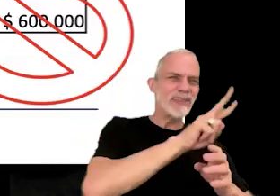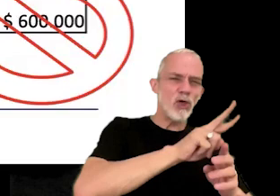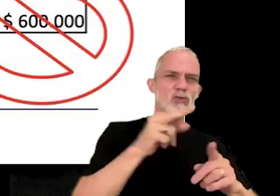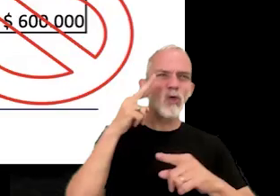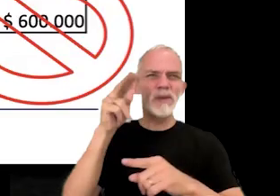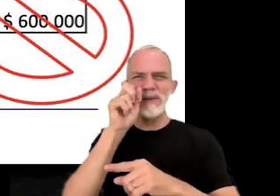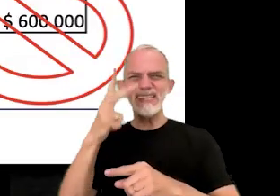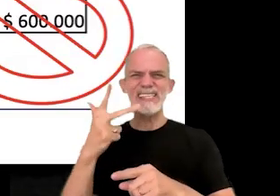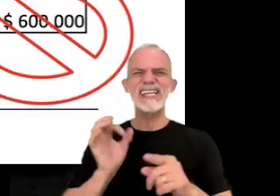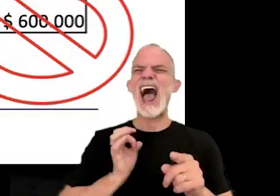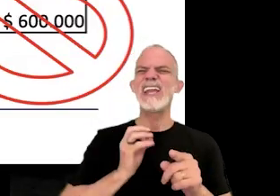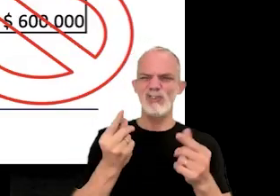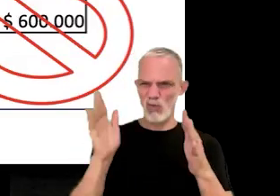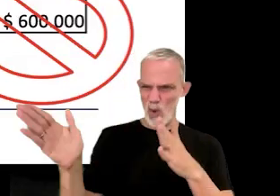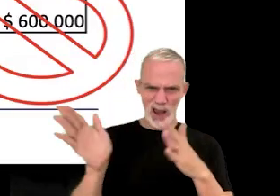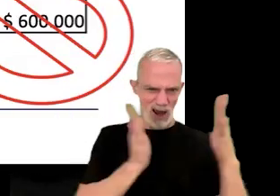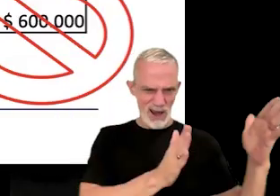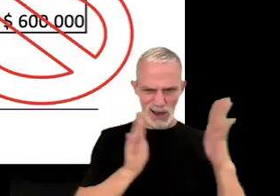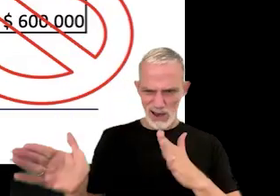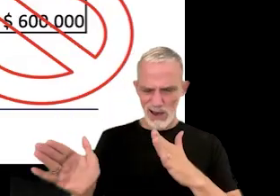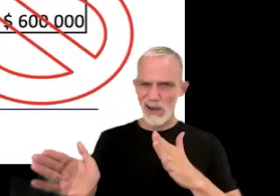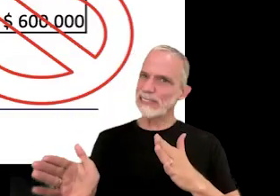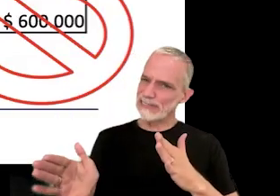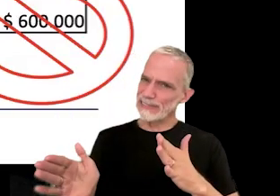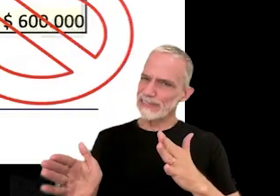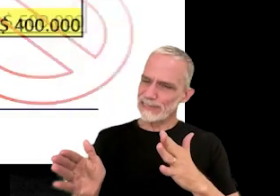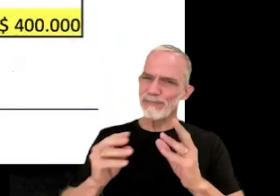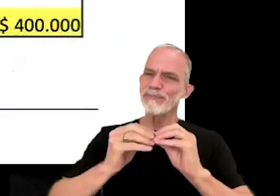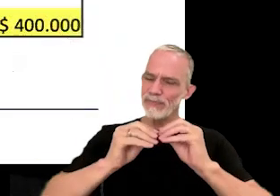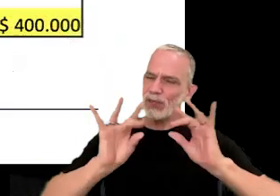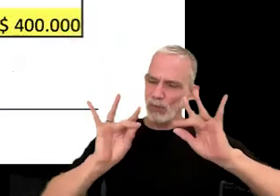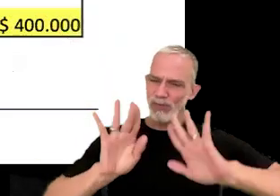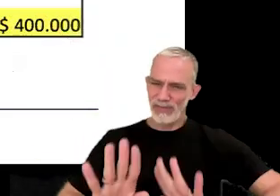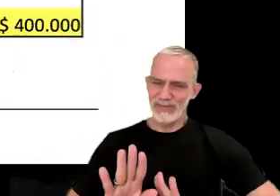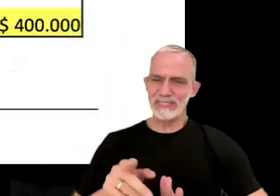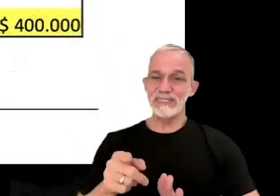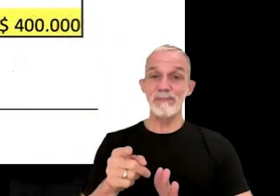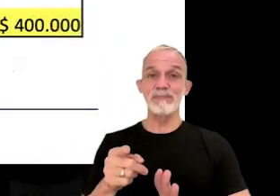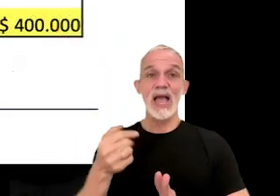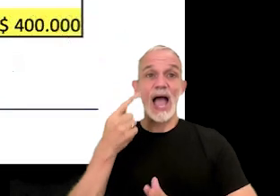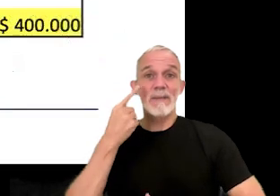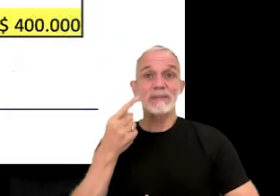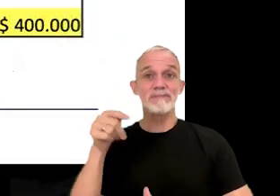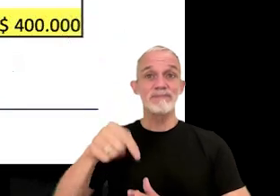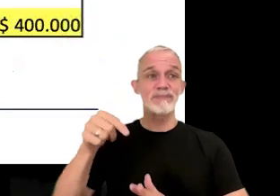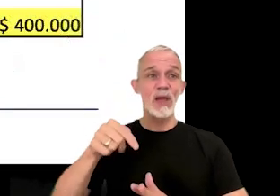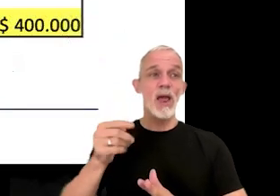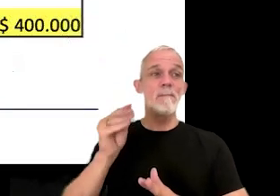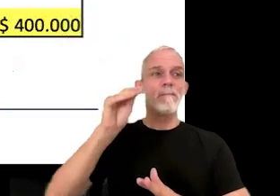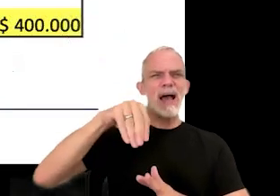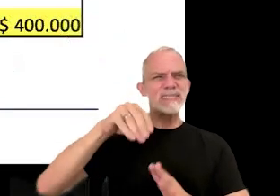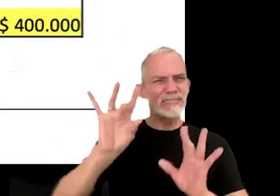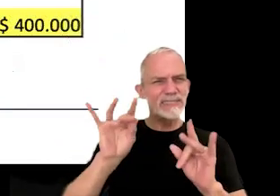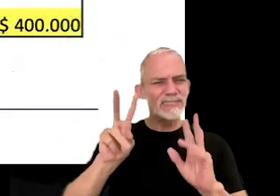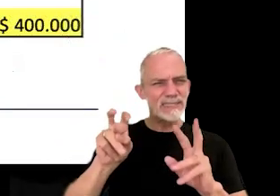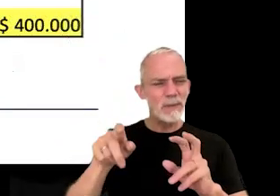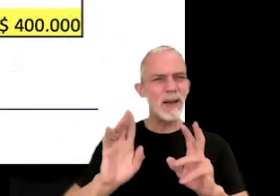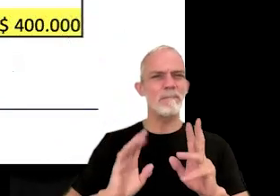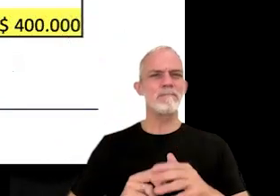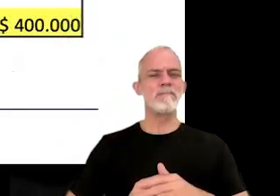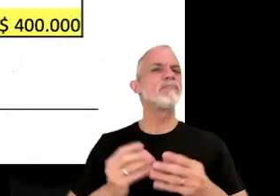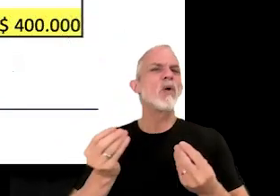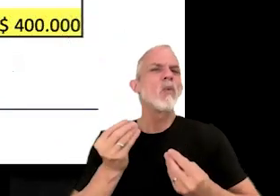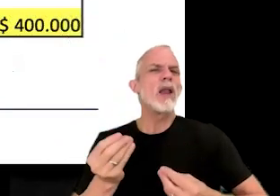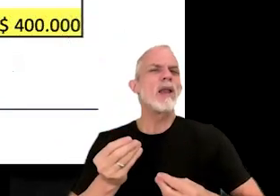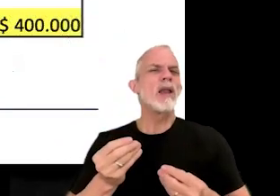año? Pero para complejizarlo un poquito más, vamos a traer otra cuestión, que